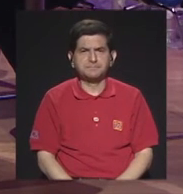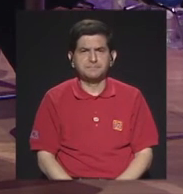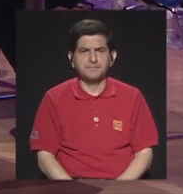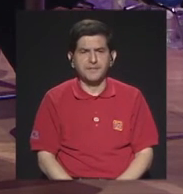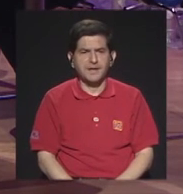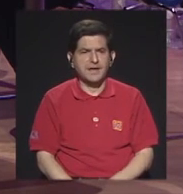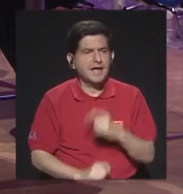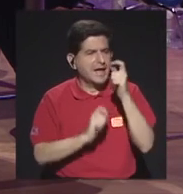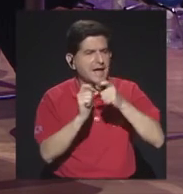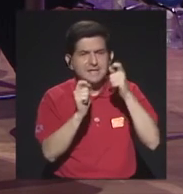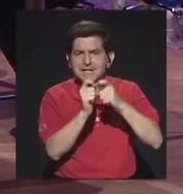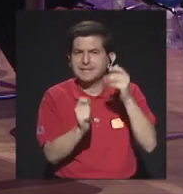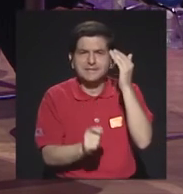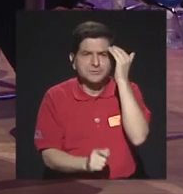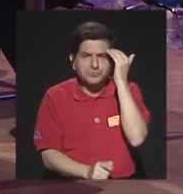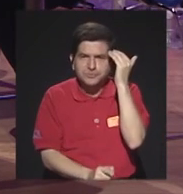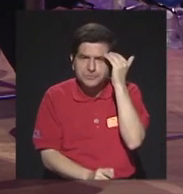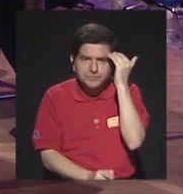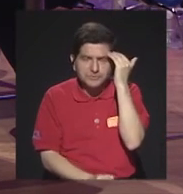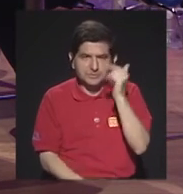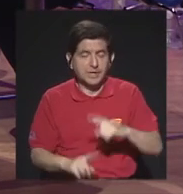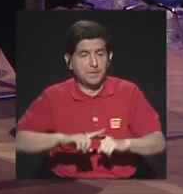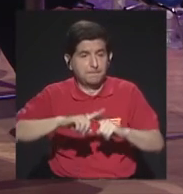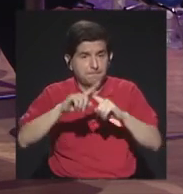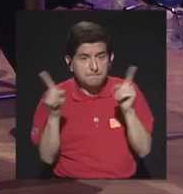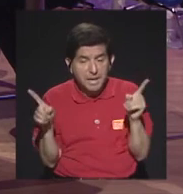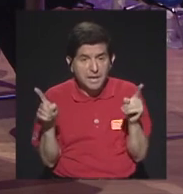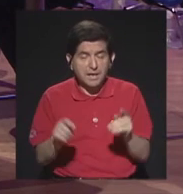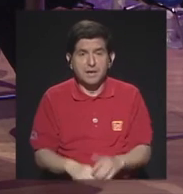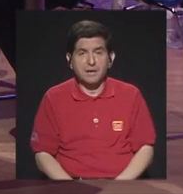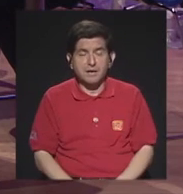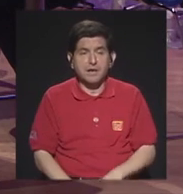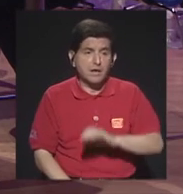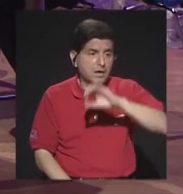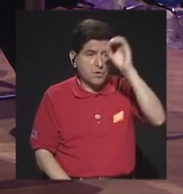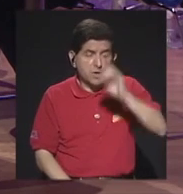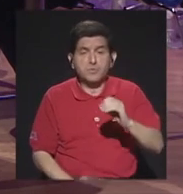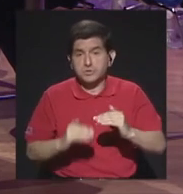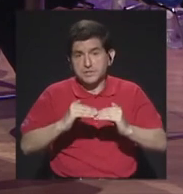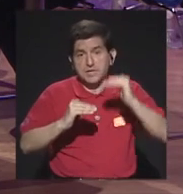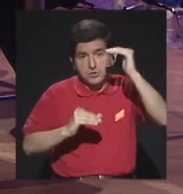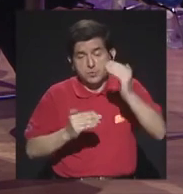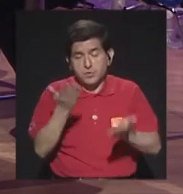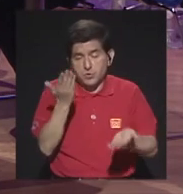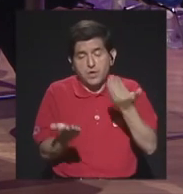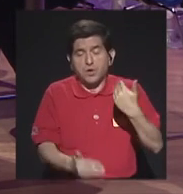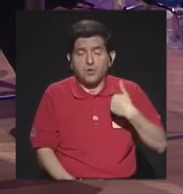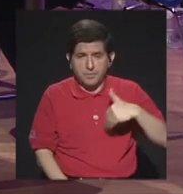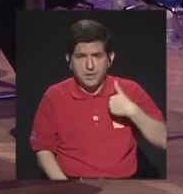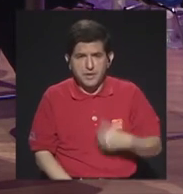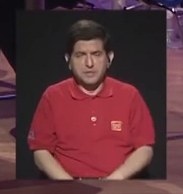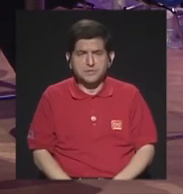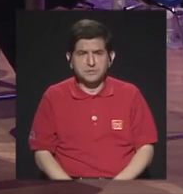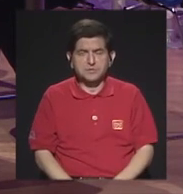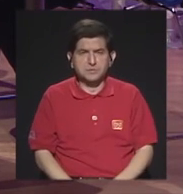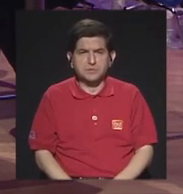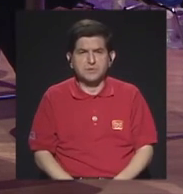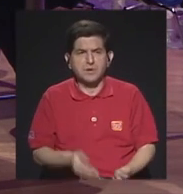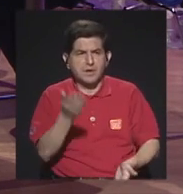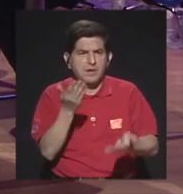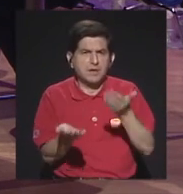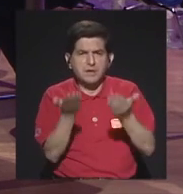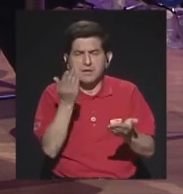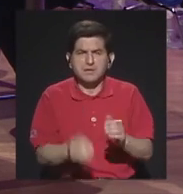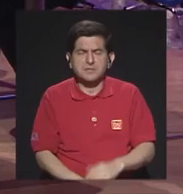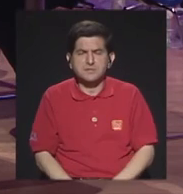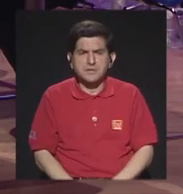No tengo así claridad, pero sí el porcentaje es más alto que el de los hombres, 40 y pico, ¿verdad? Tal vez parte estoy...